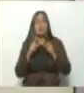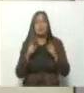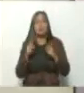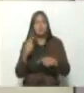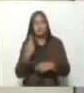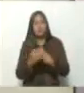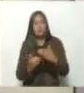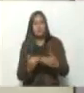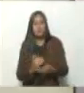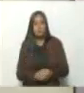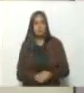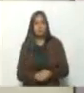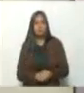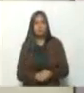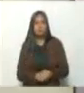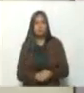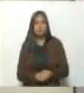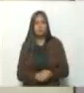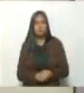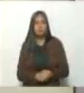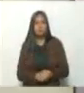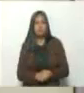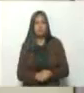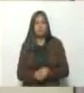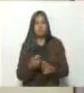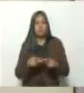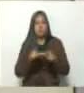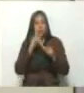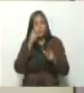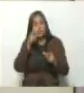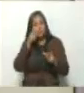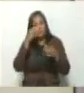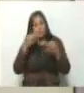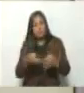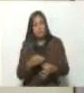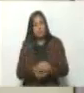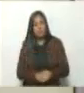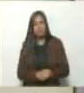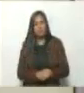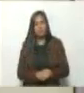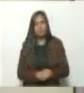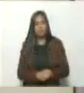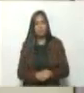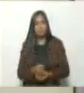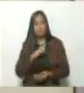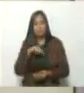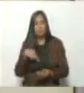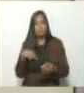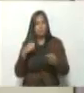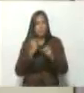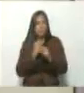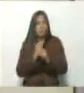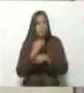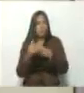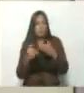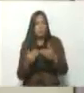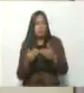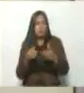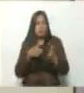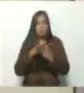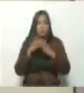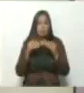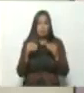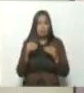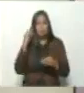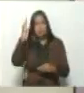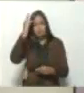principales, puntos de zonas de seguridad. Ahí nosotros estamos trabajando sobre todo en